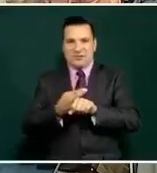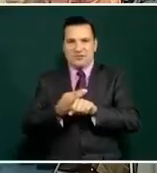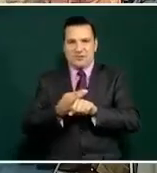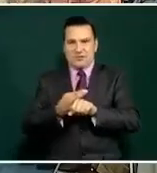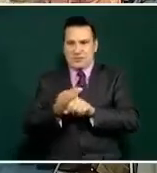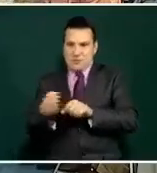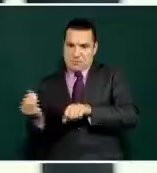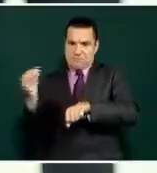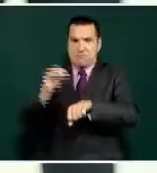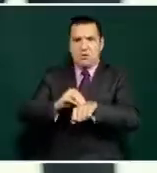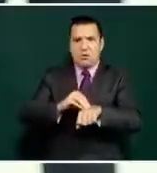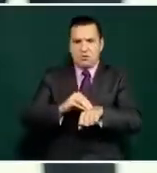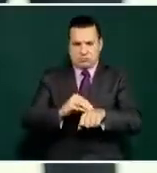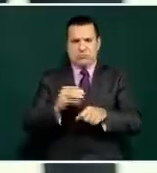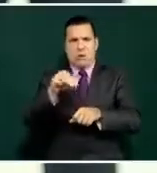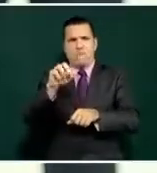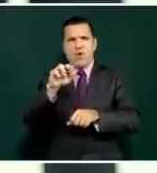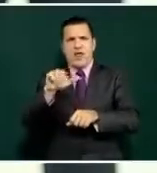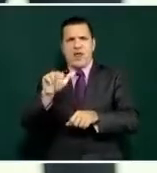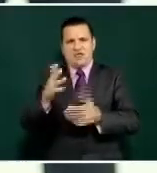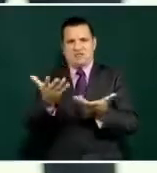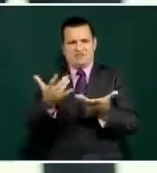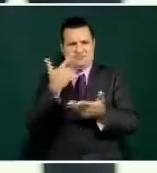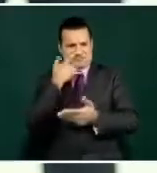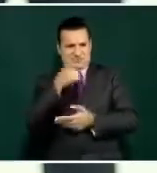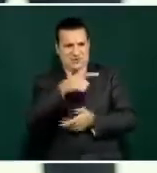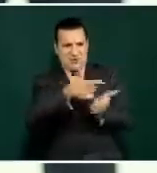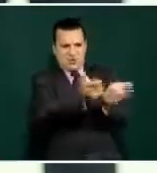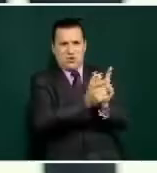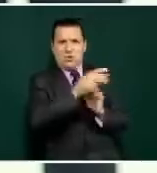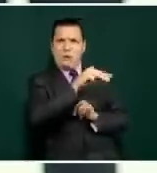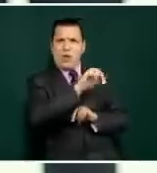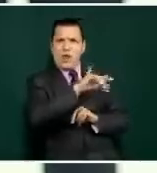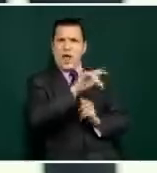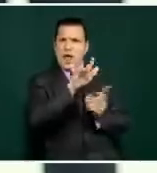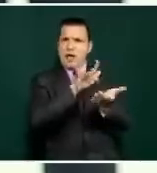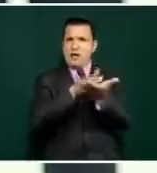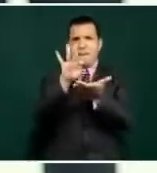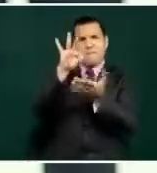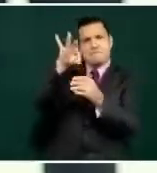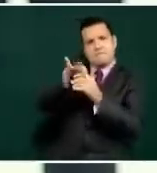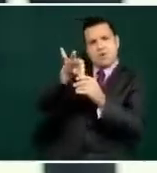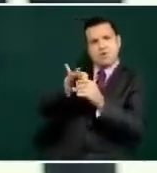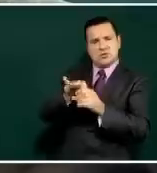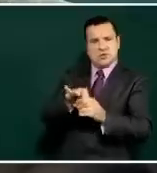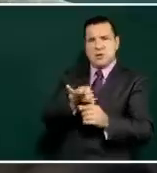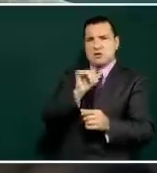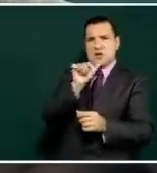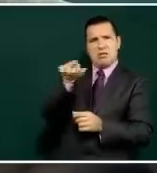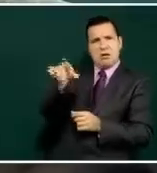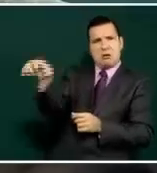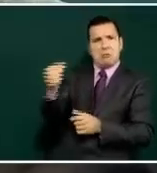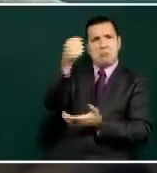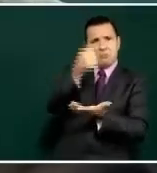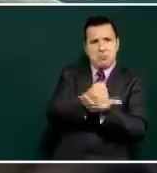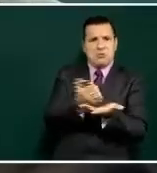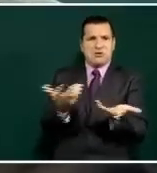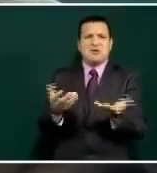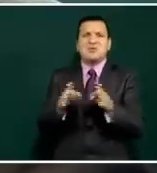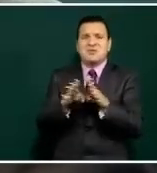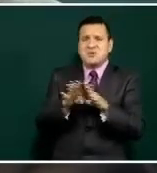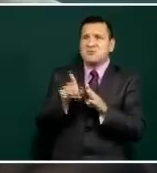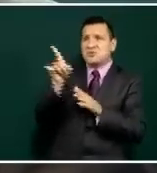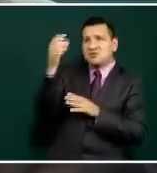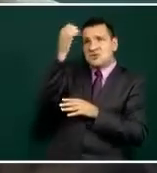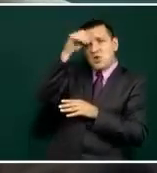no fue votado por ningún diputado de Morena. ¿Cuál es su si da usted por perdido definitivamente esos congresos? ¿Y si va a haber una